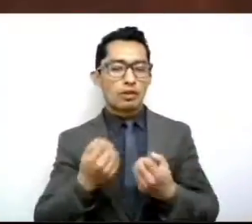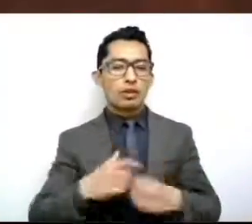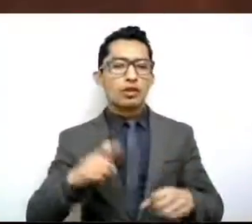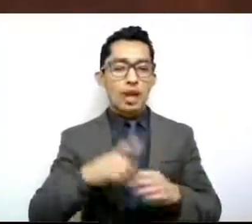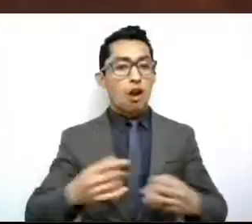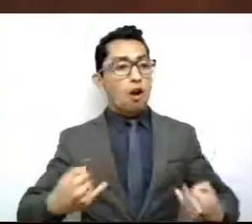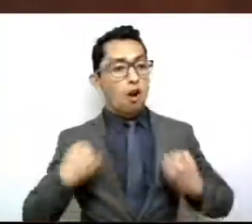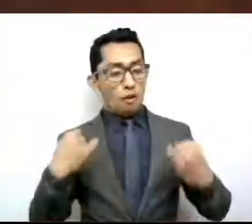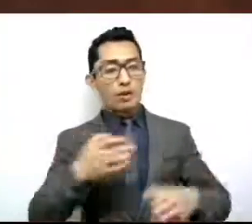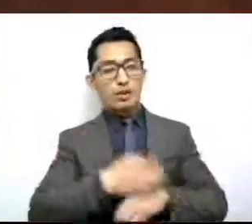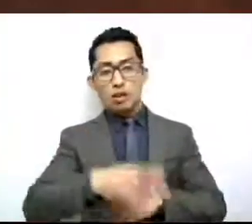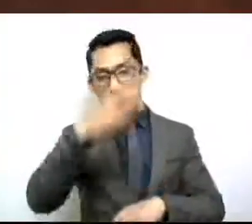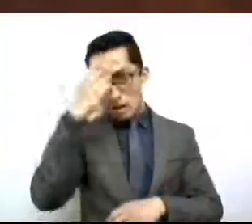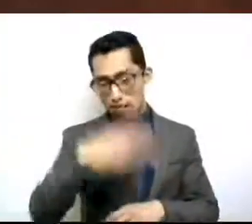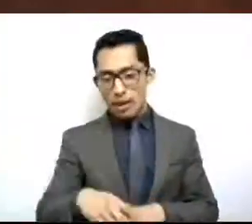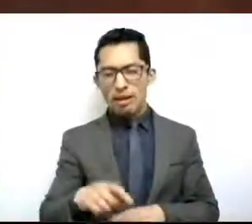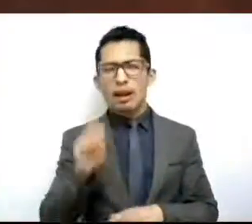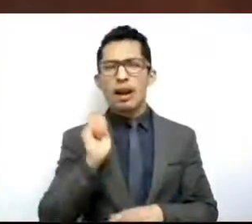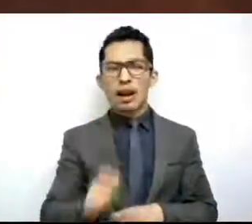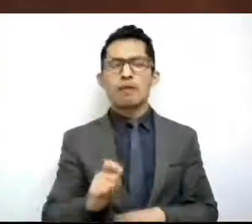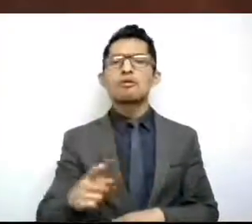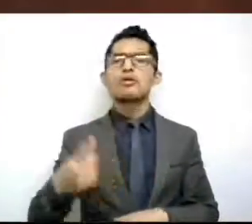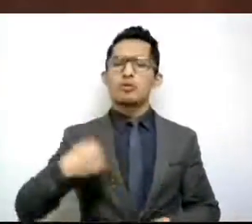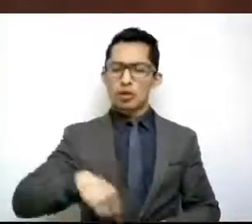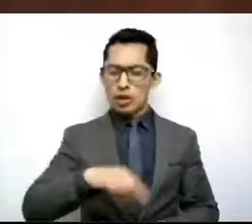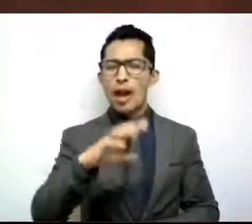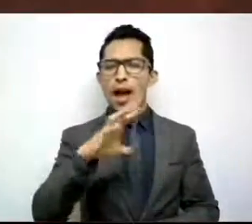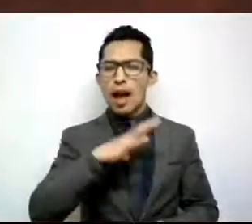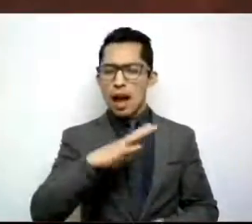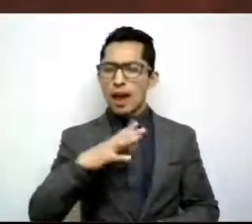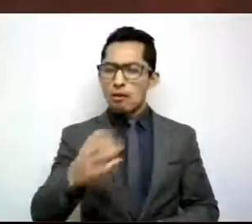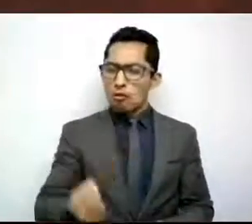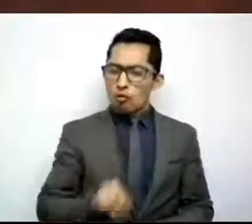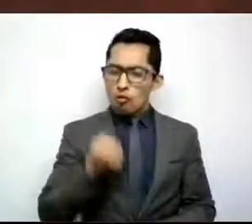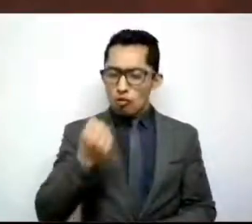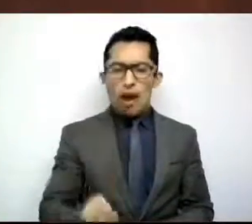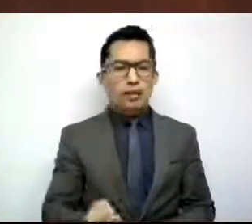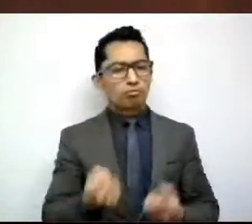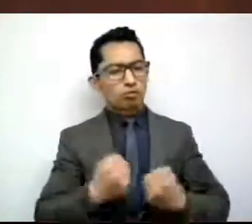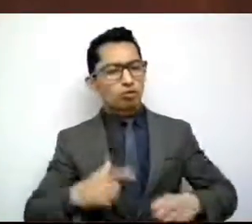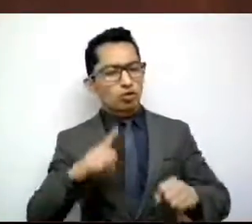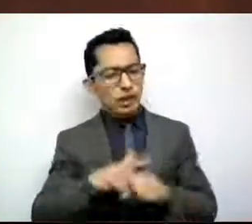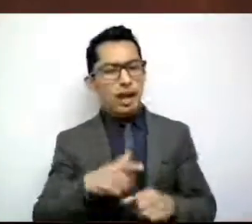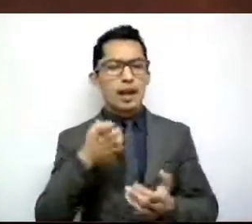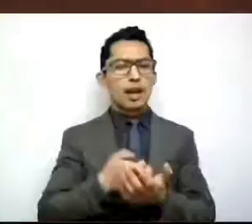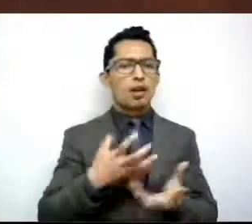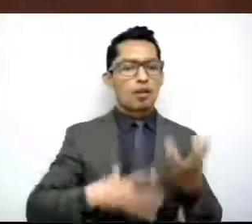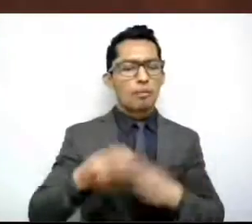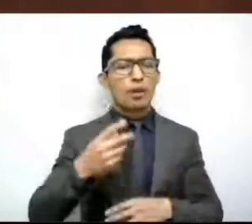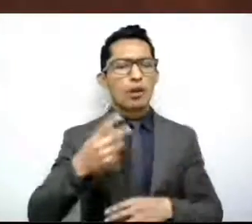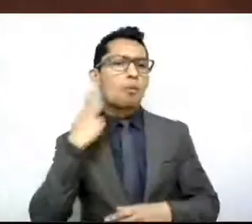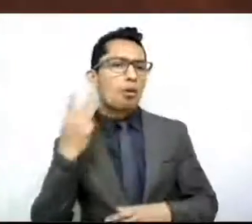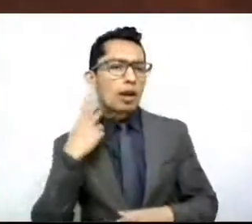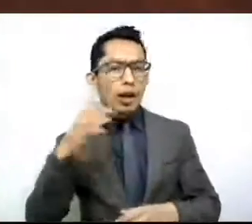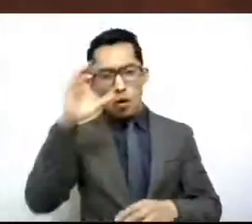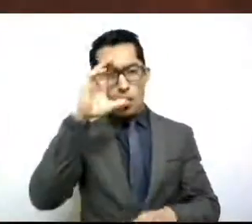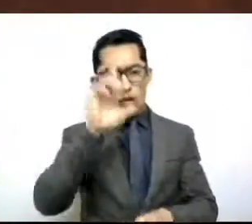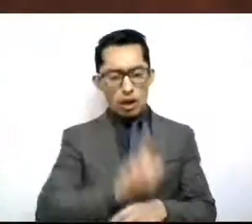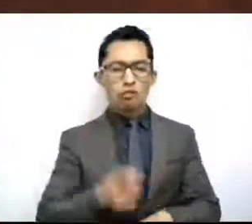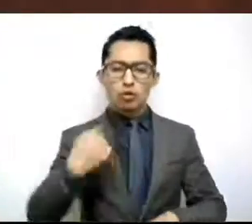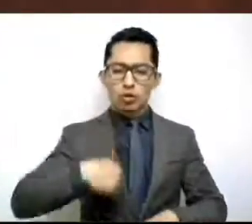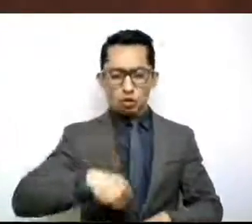mexiquenses constituimos una importante fuerza social, económica, política y cultural.